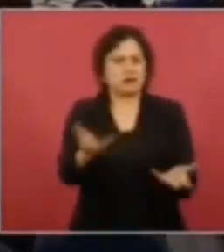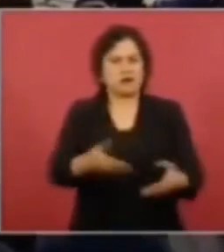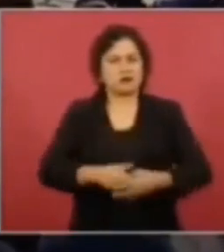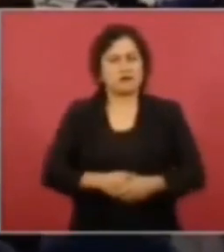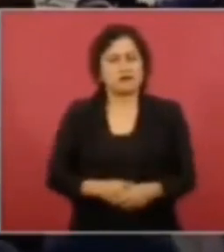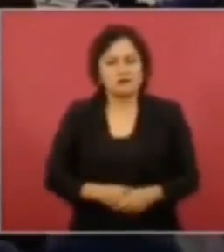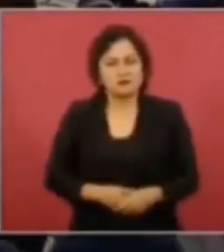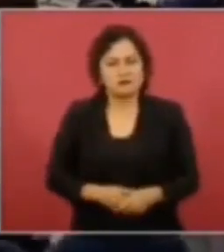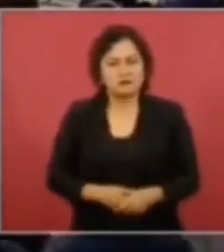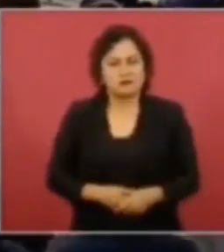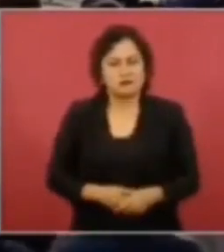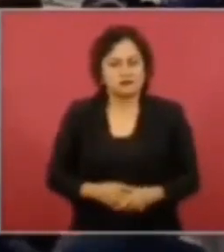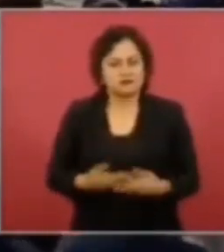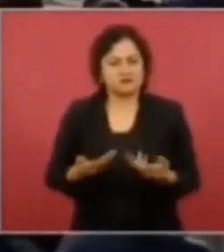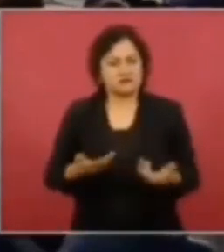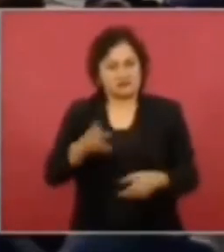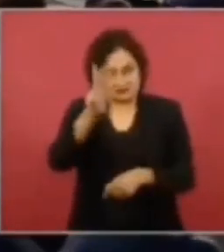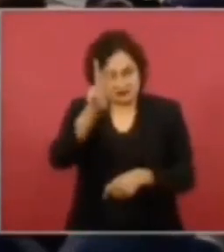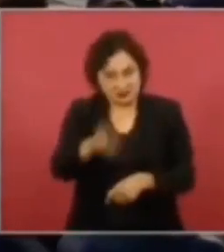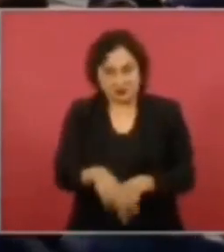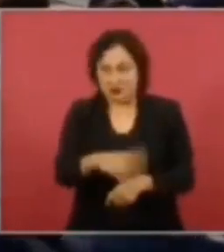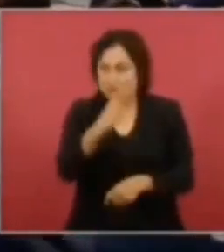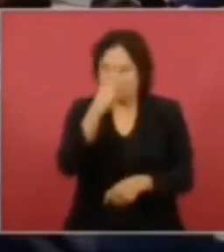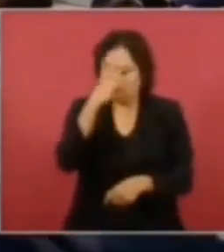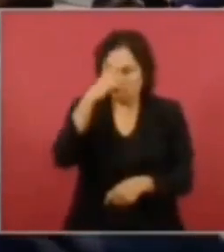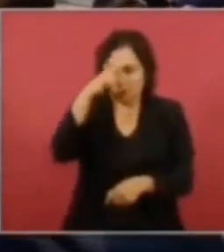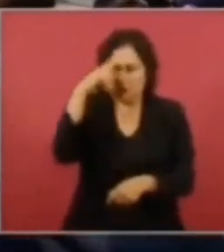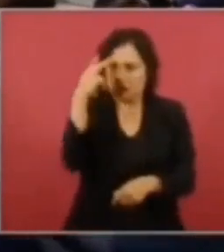con más fraudes electorales que México,